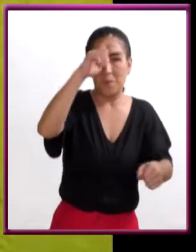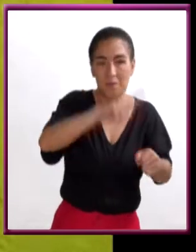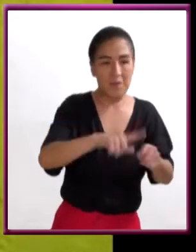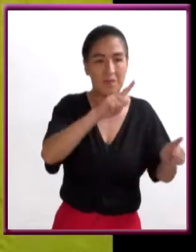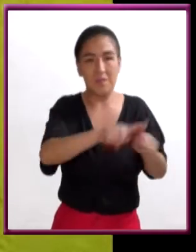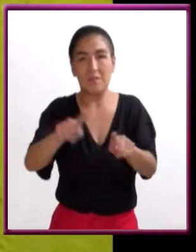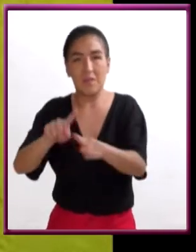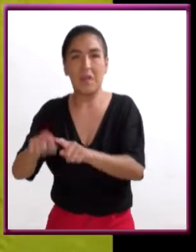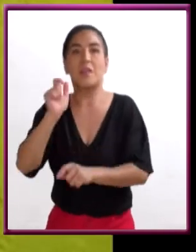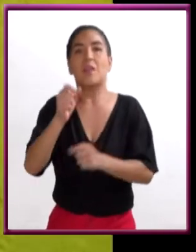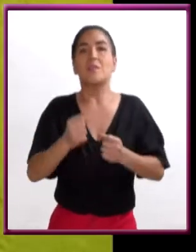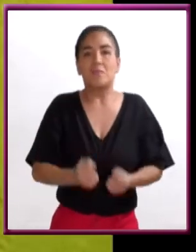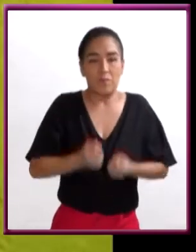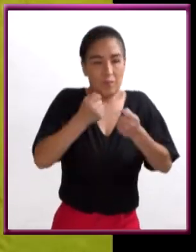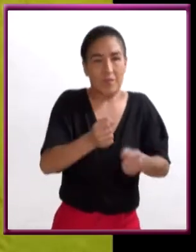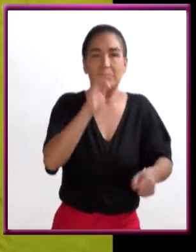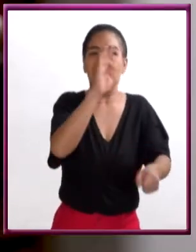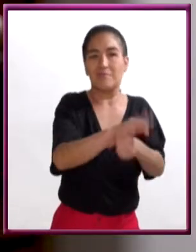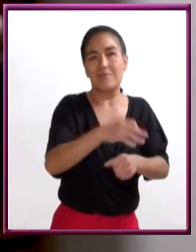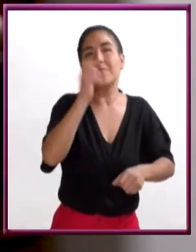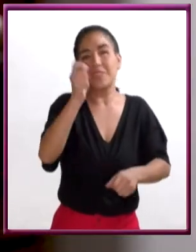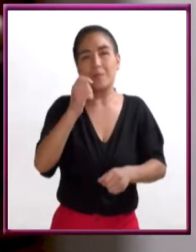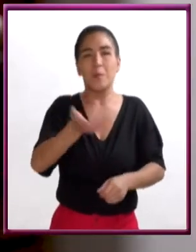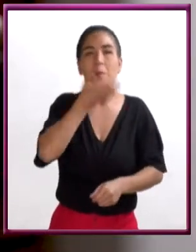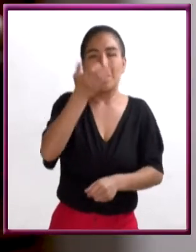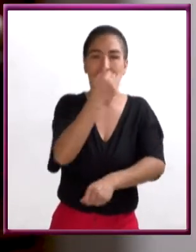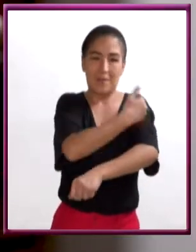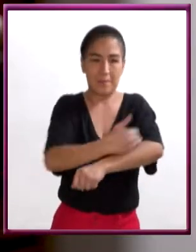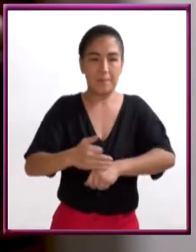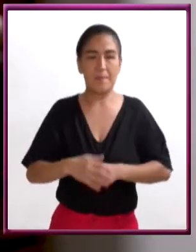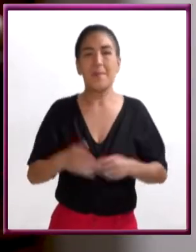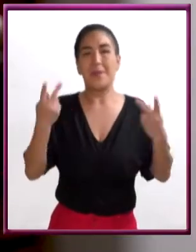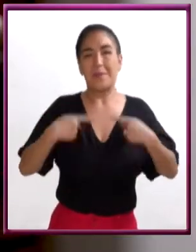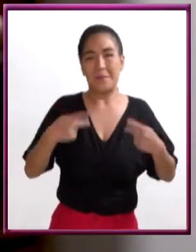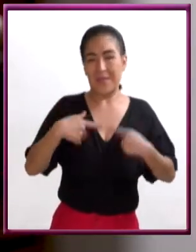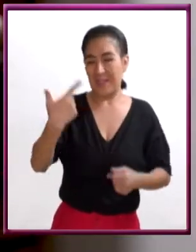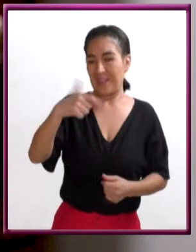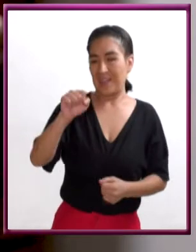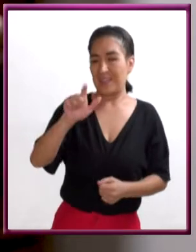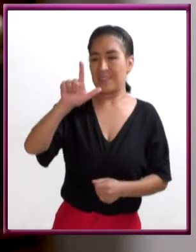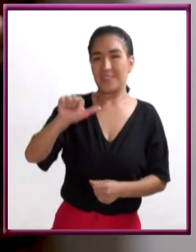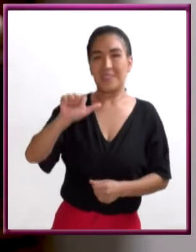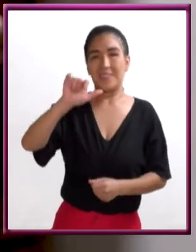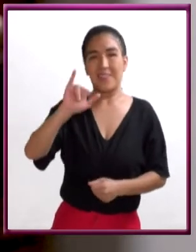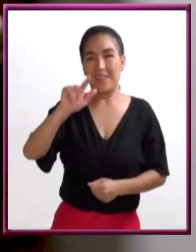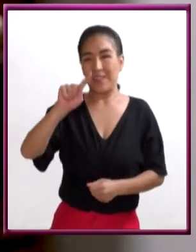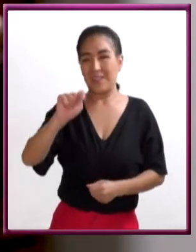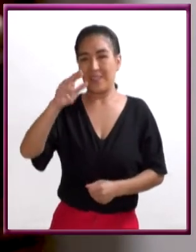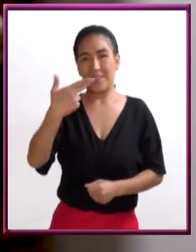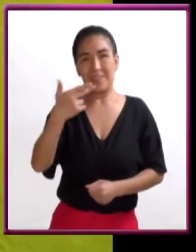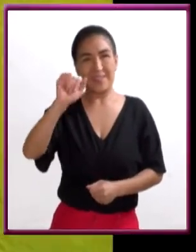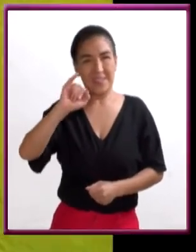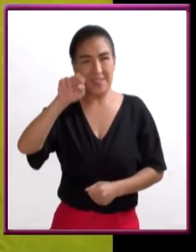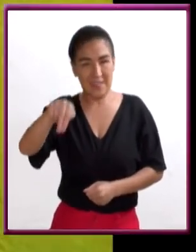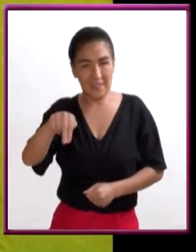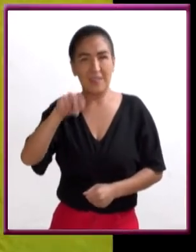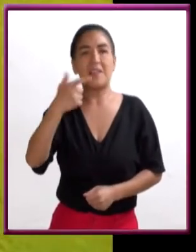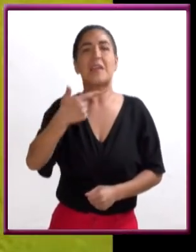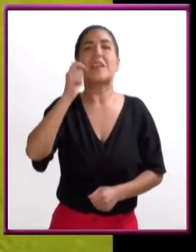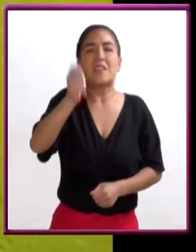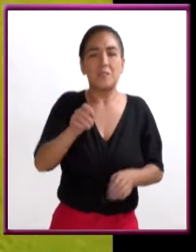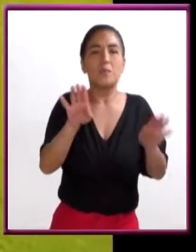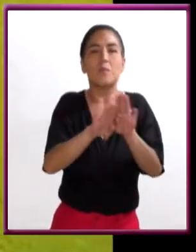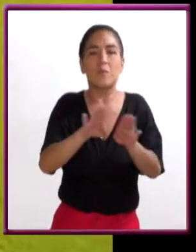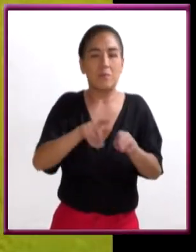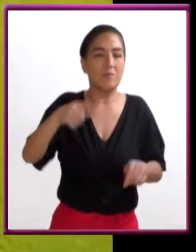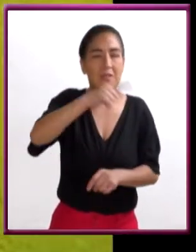culturales y que son reforzados por la familia. La persona que sufre gaslighting, ¿qué tipo de emociones experimenta? Bueno,